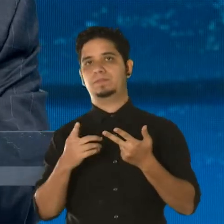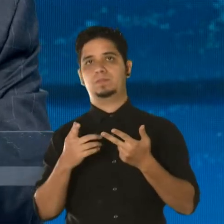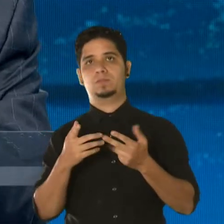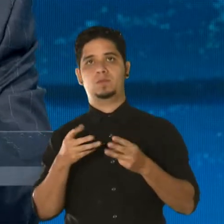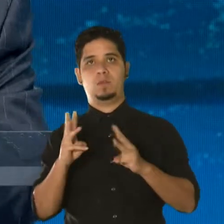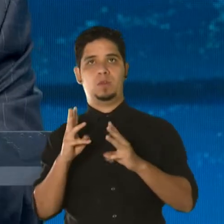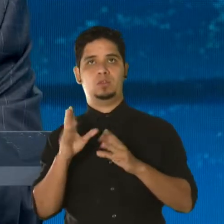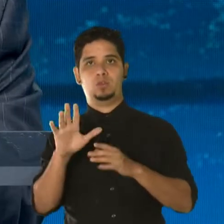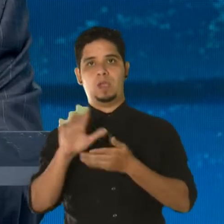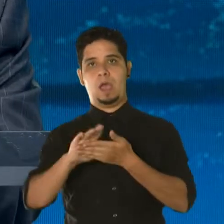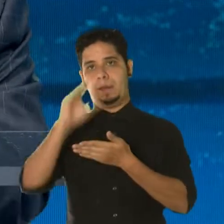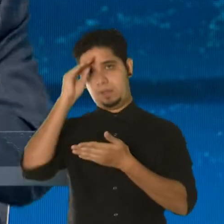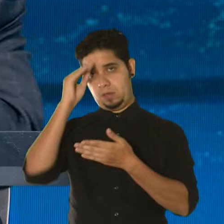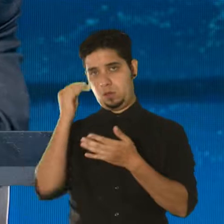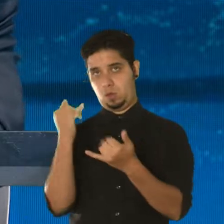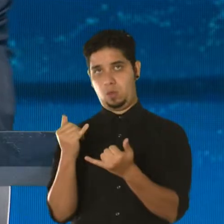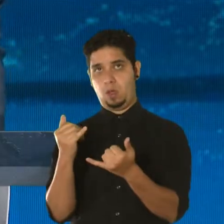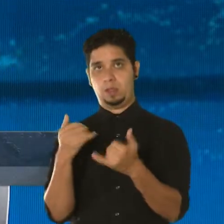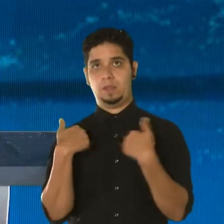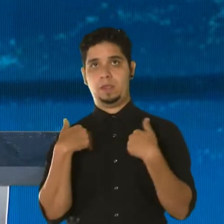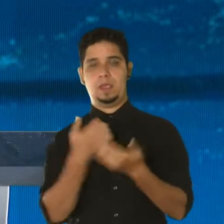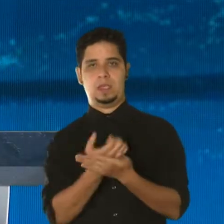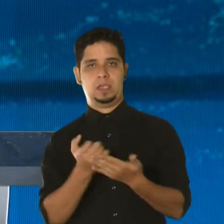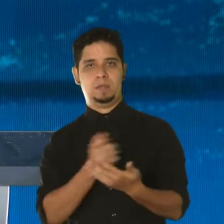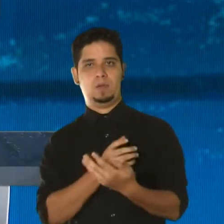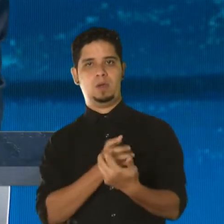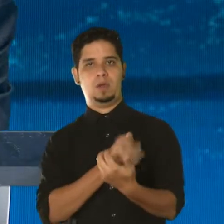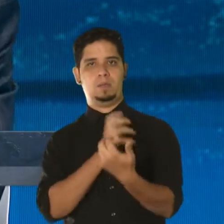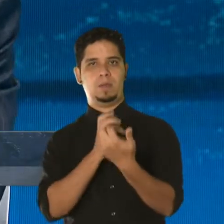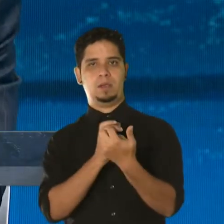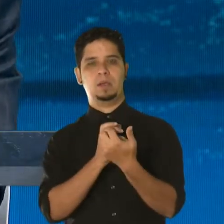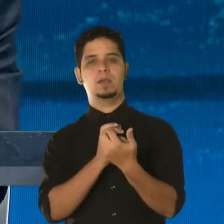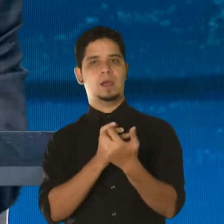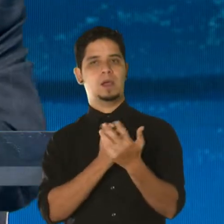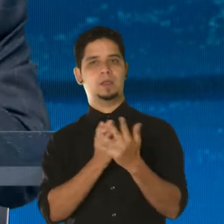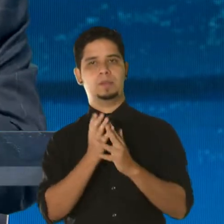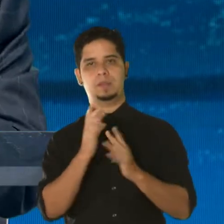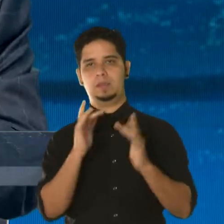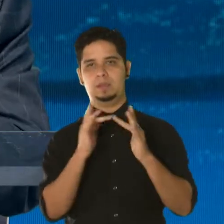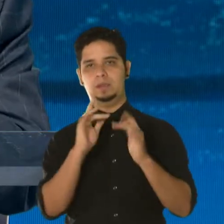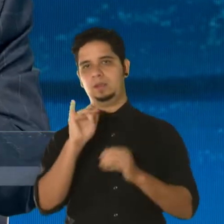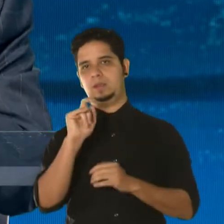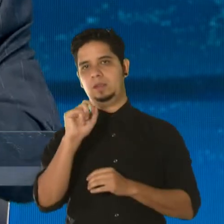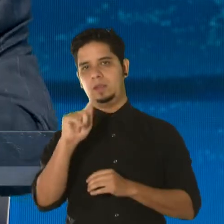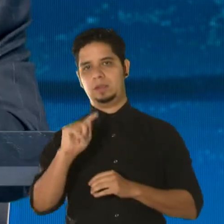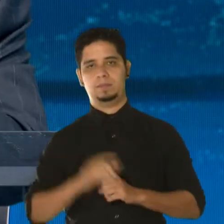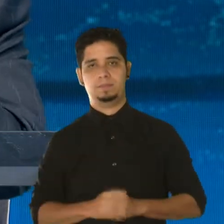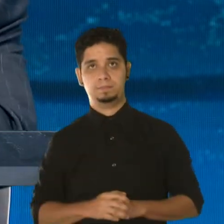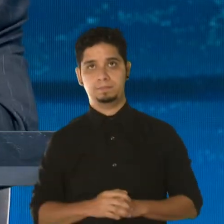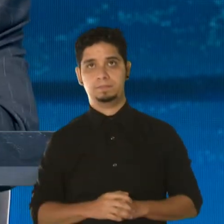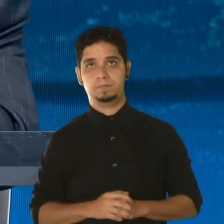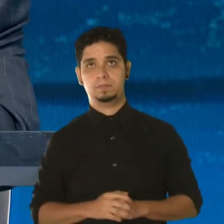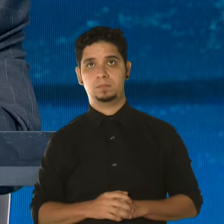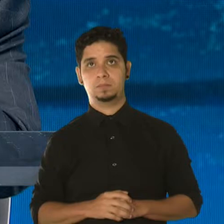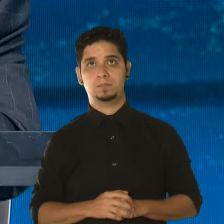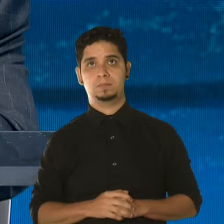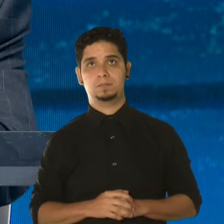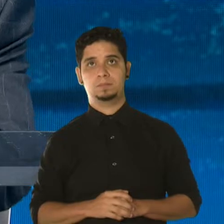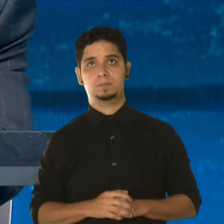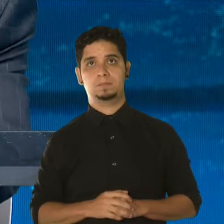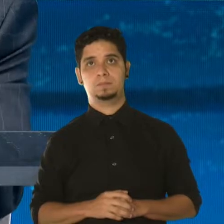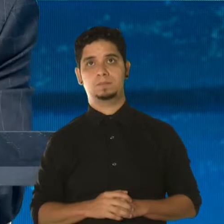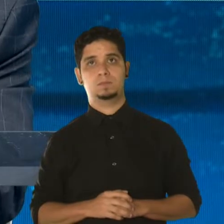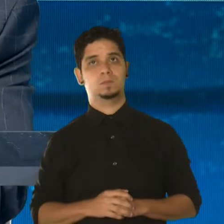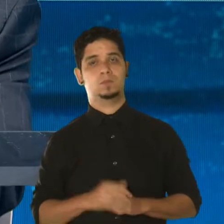tú aprender hoy a tener equipos efectivos virtuales. O sea, todavía hay equipos en